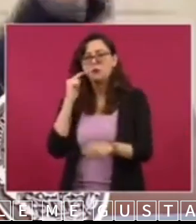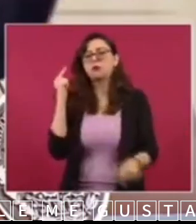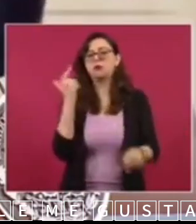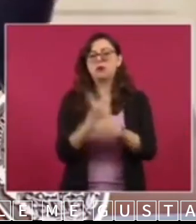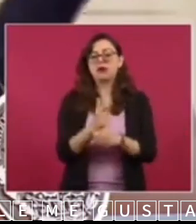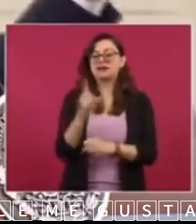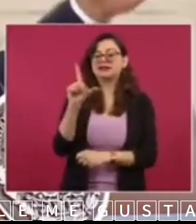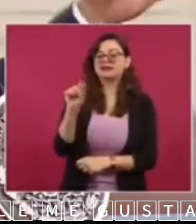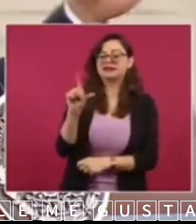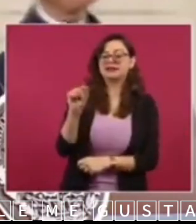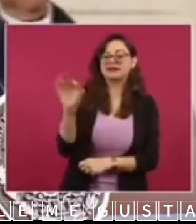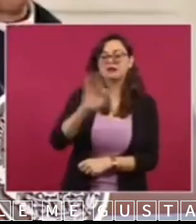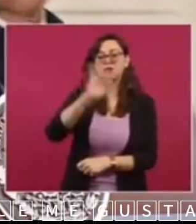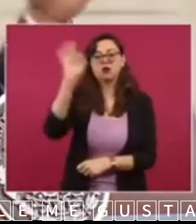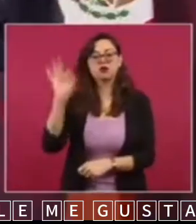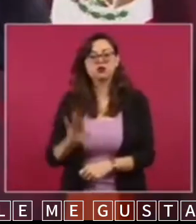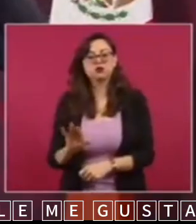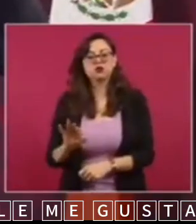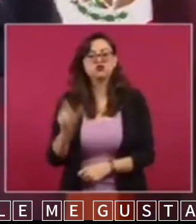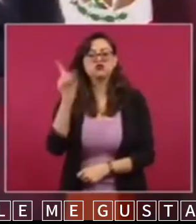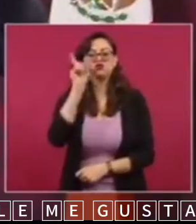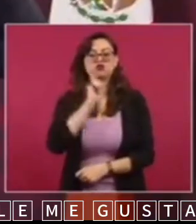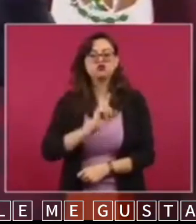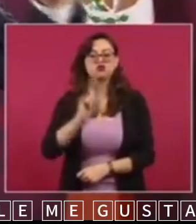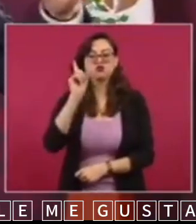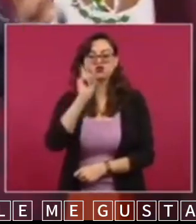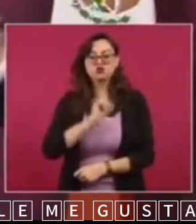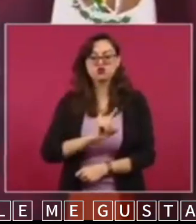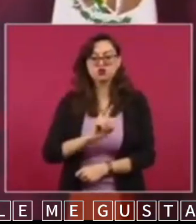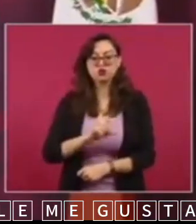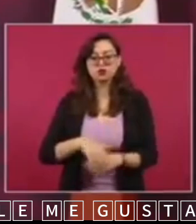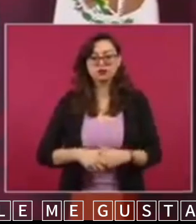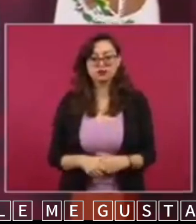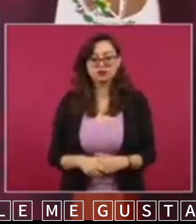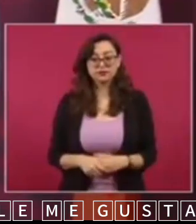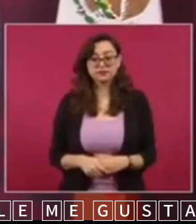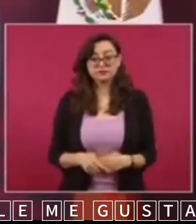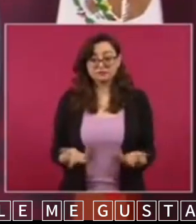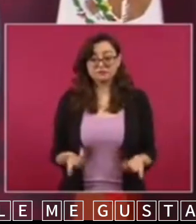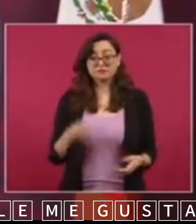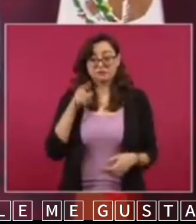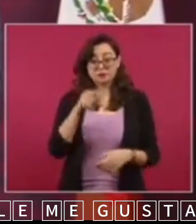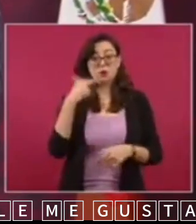Estamos hablando de los más importantes servidores públicos,